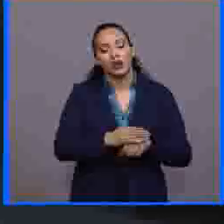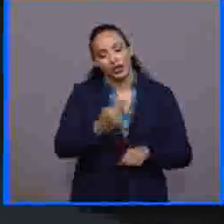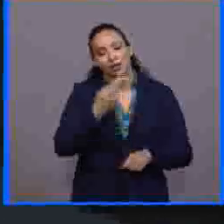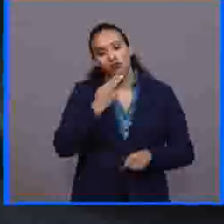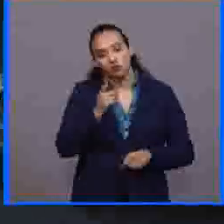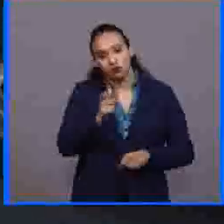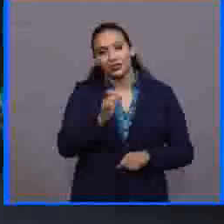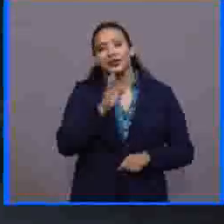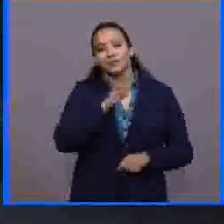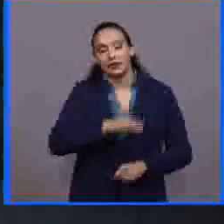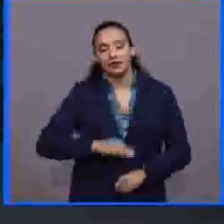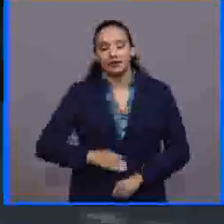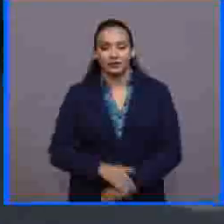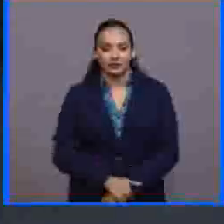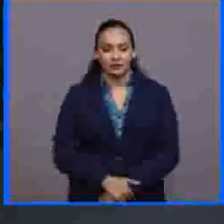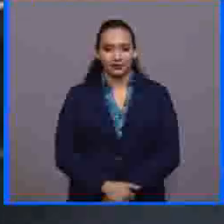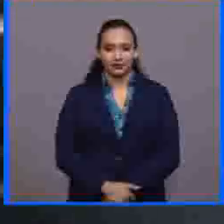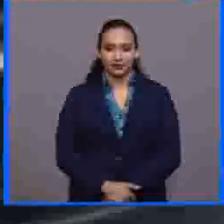la misma.